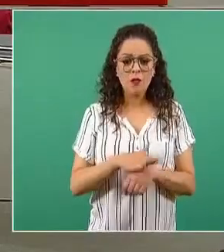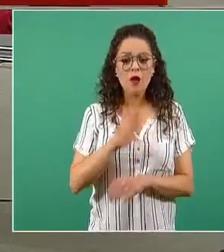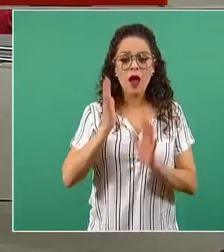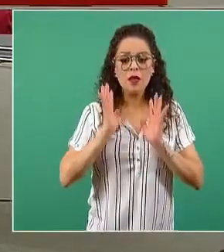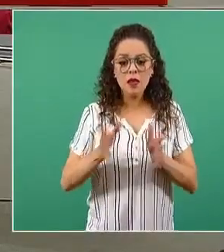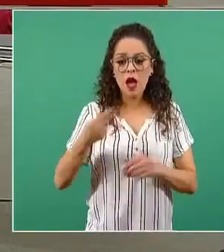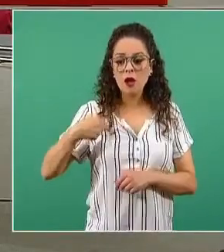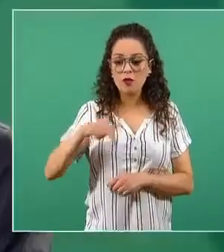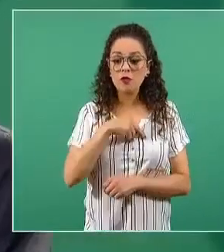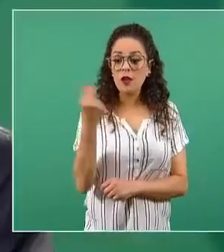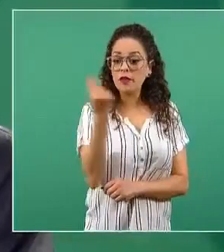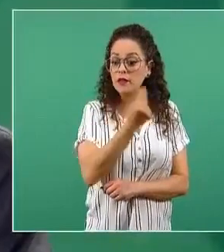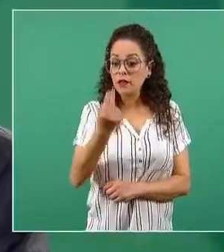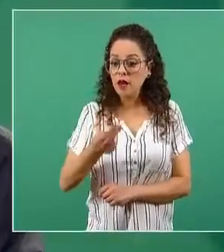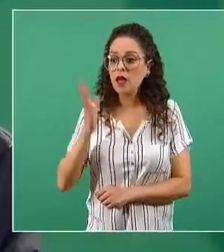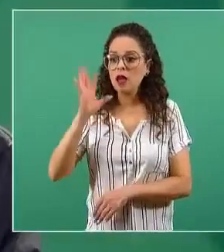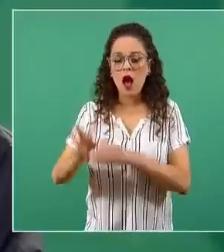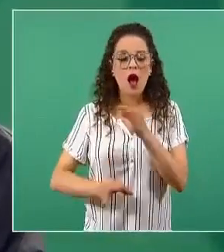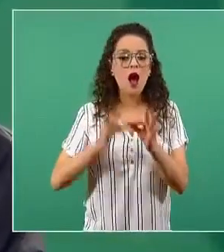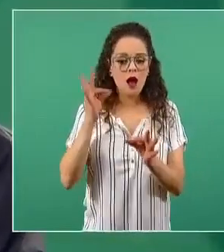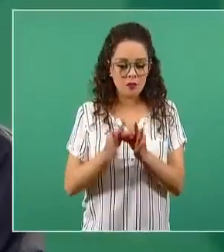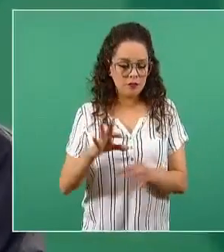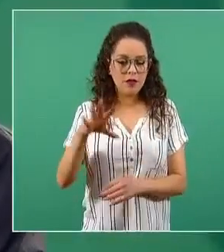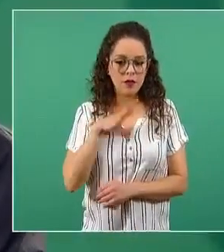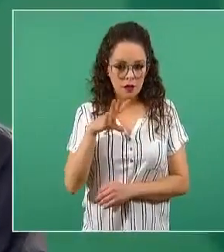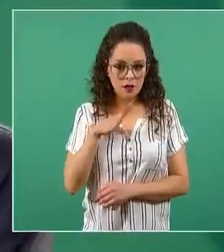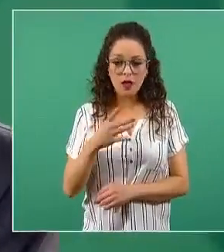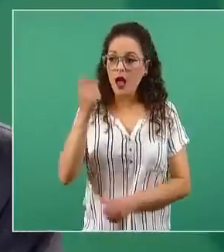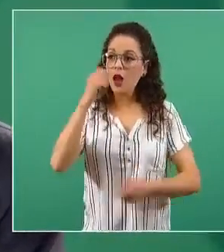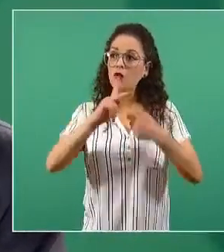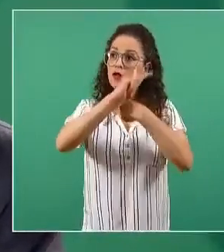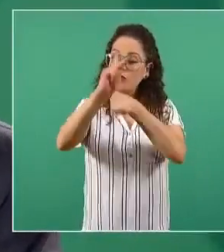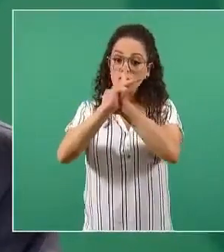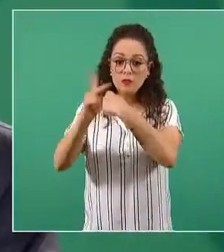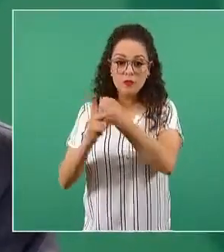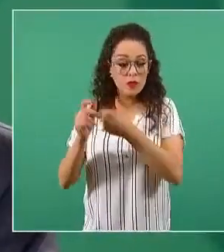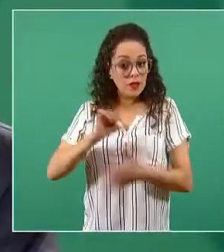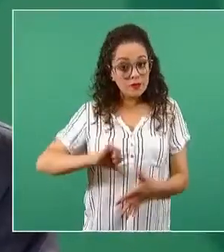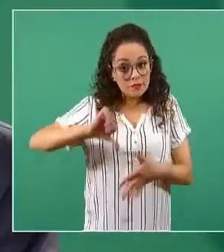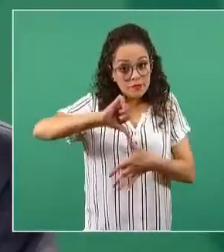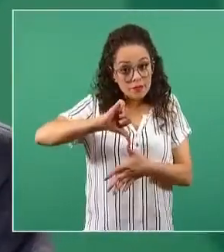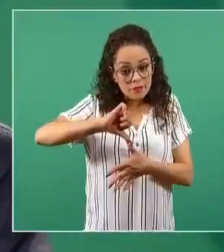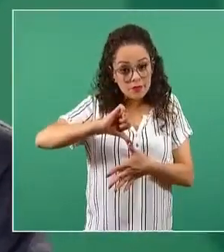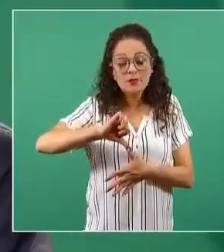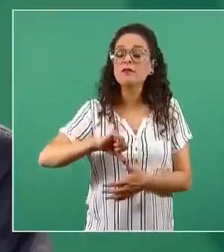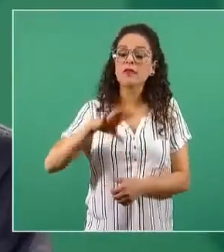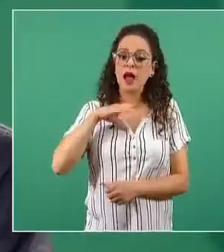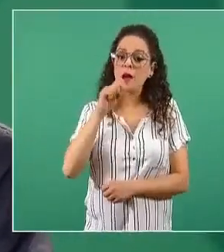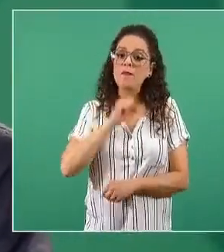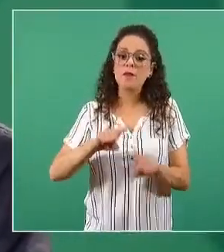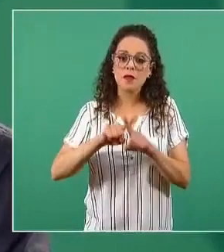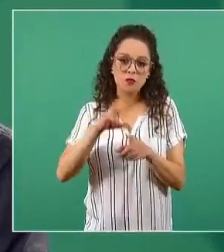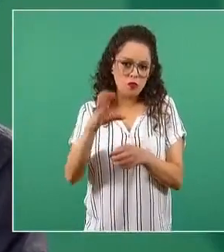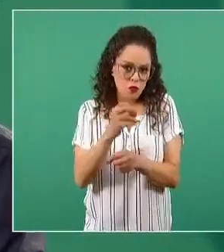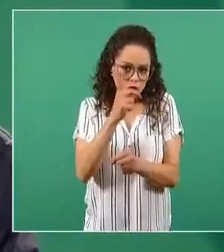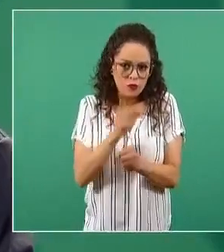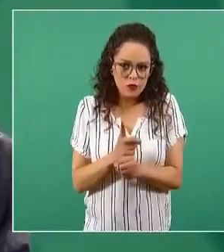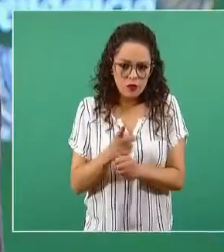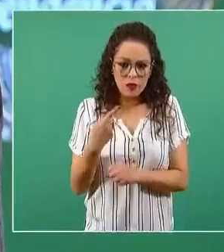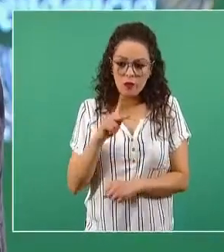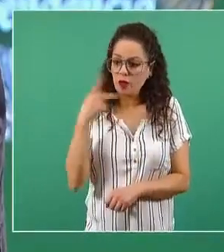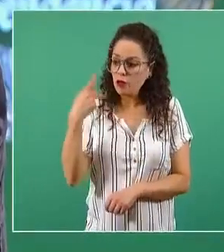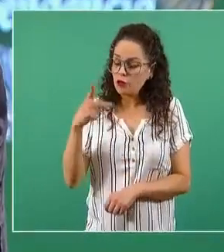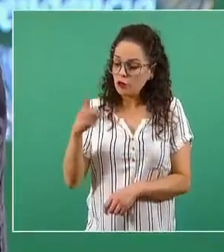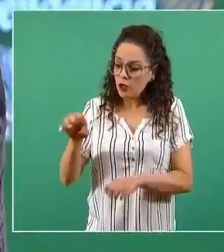satisfecho nuestra necesidad, sino porque algunos países de América Latina estaban en esa oportunidad, pero su agencia de regulación sanitaria